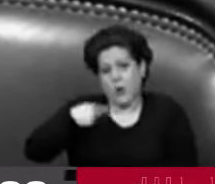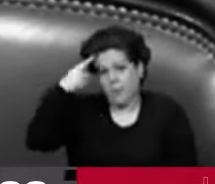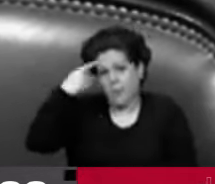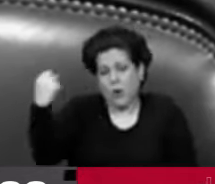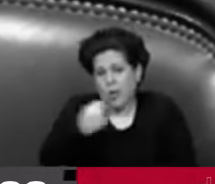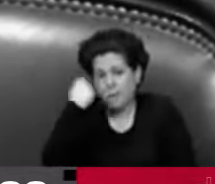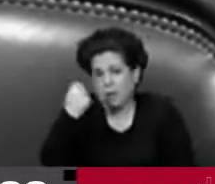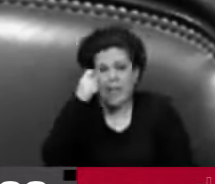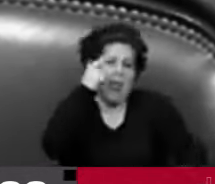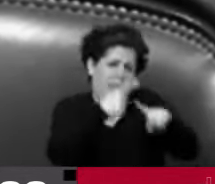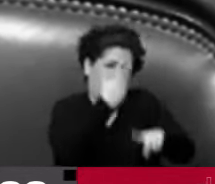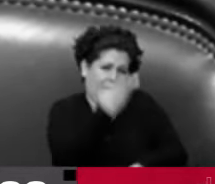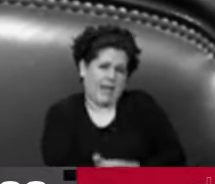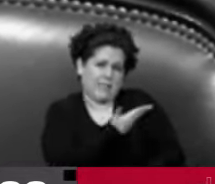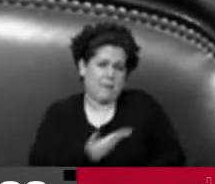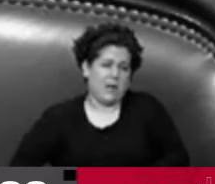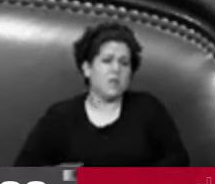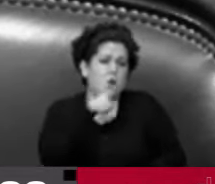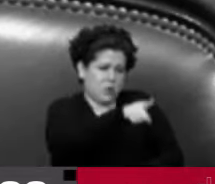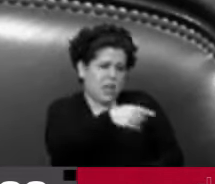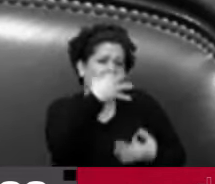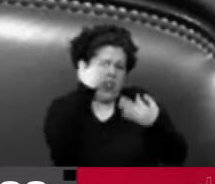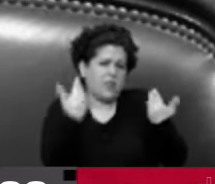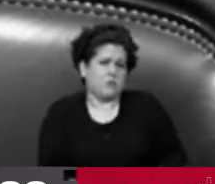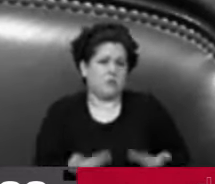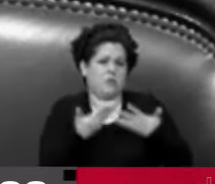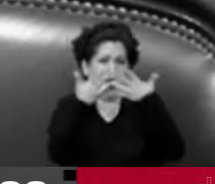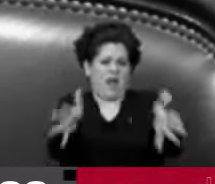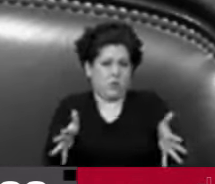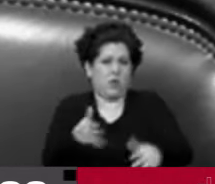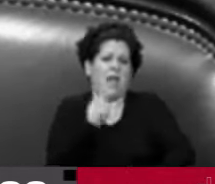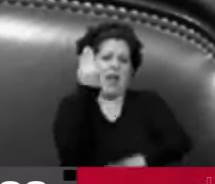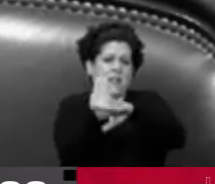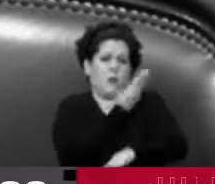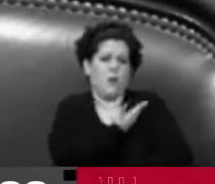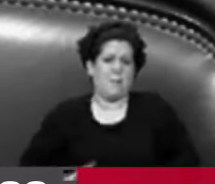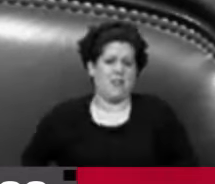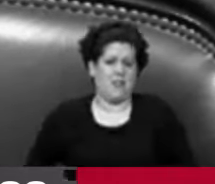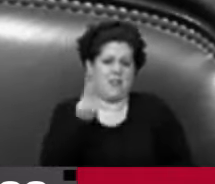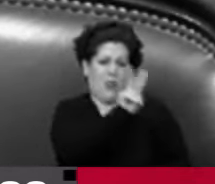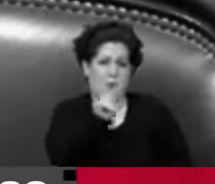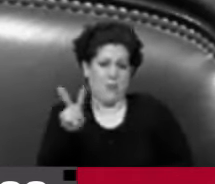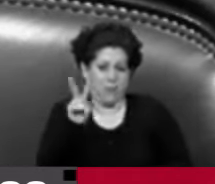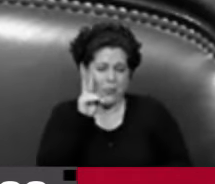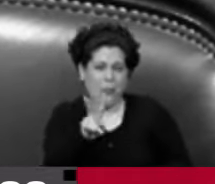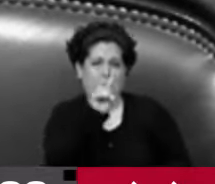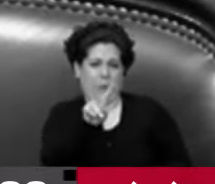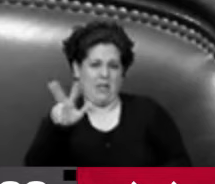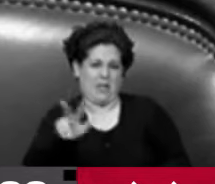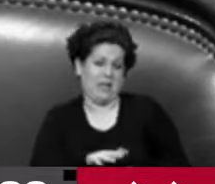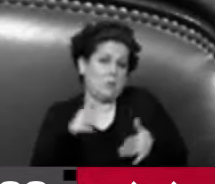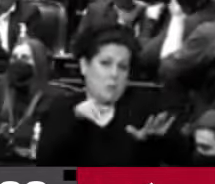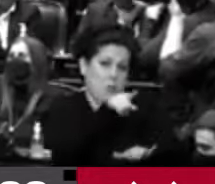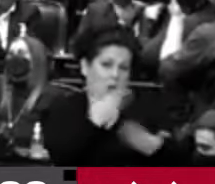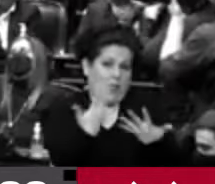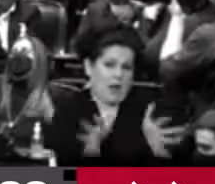importante, expresidente, que esté dispuesto a renunciar a una pretensión de candidatura para el 2023. Sería